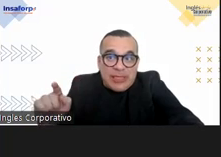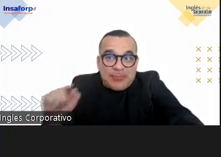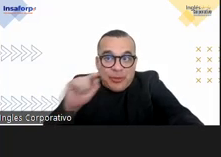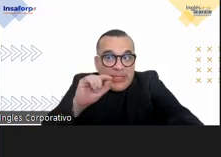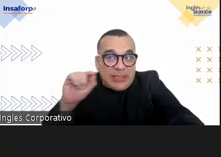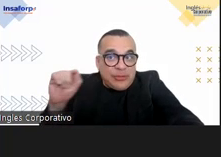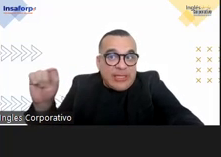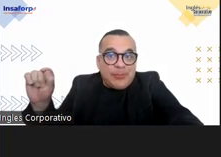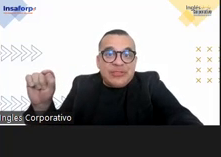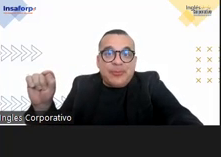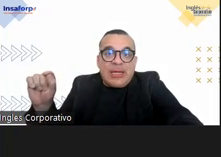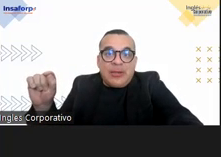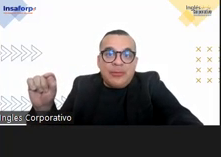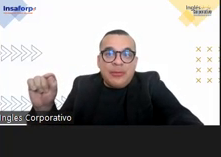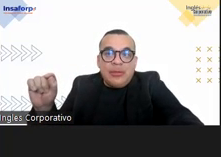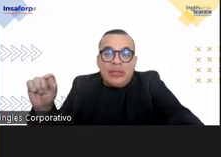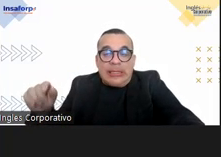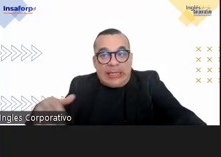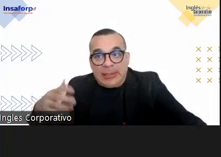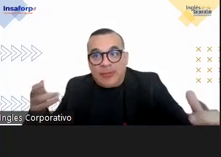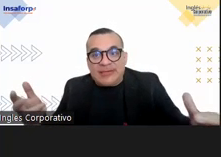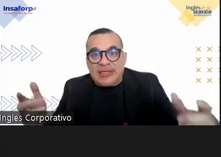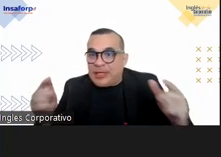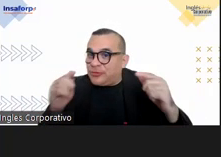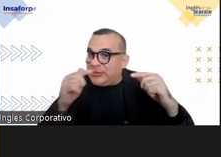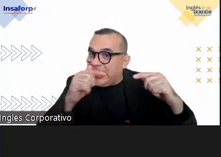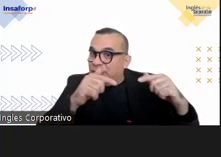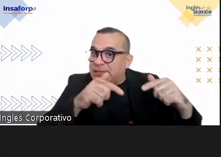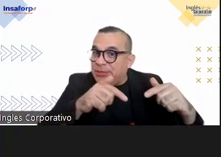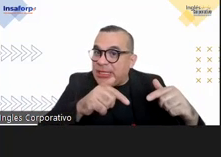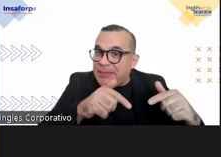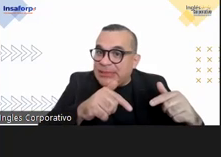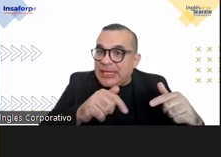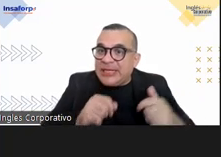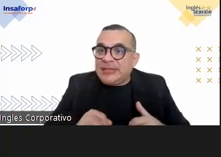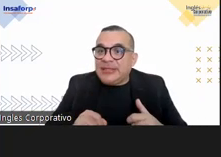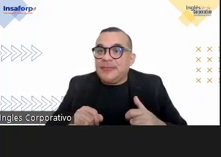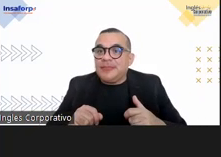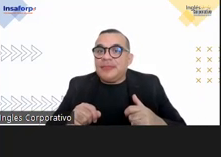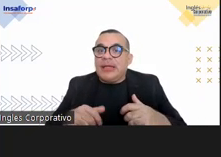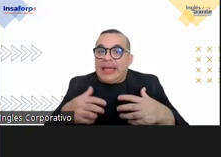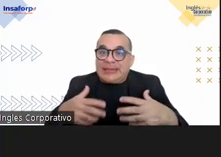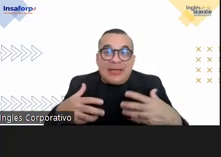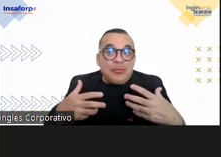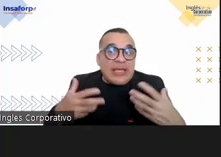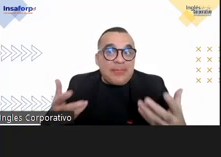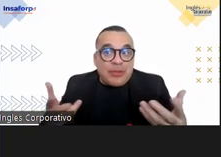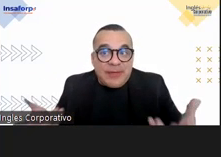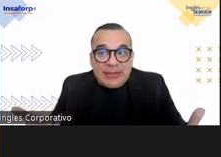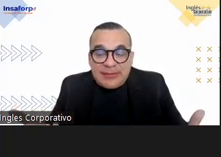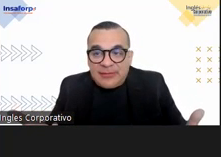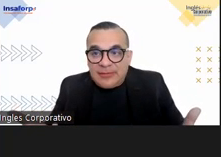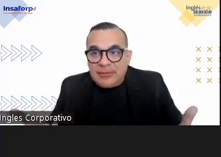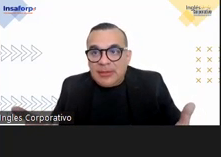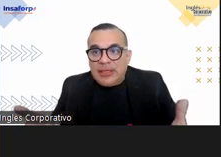ventas mensuales, porque ya tiene un tiempo estipulado. ¿Y quiénes lo van a hacer? Ya no entra únicamente el gerente. Entra en un equipo